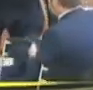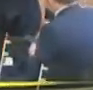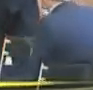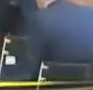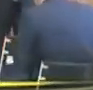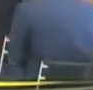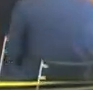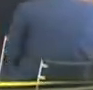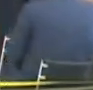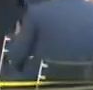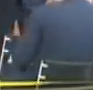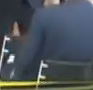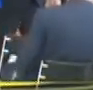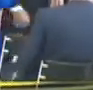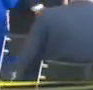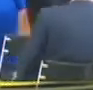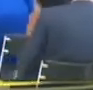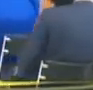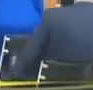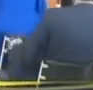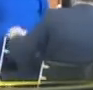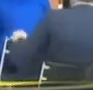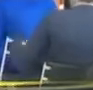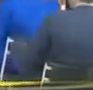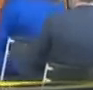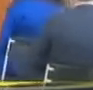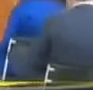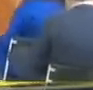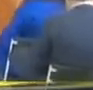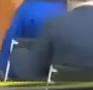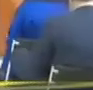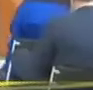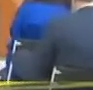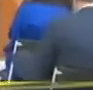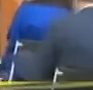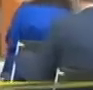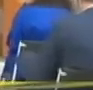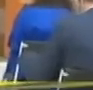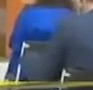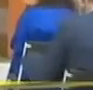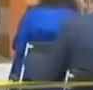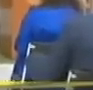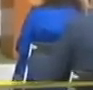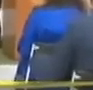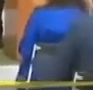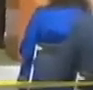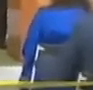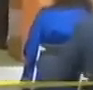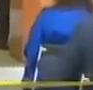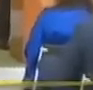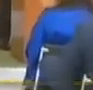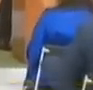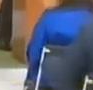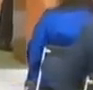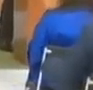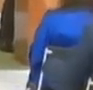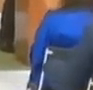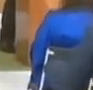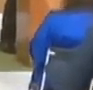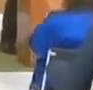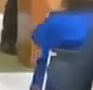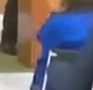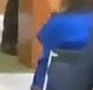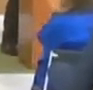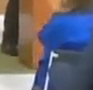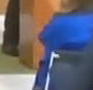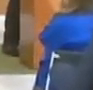esta importante declaración. Vamos a estar pendientes. Luis Ignacio Lula da Silva. Luis Ignacio Lula